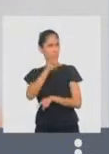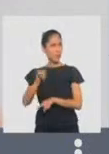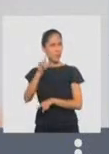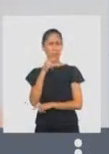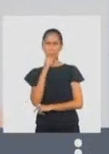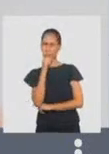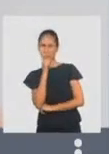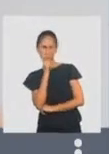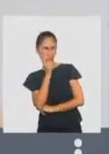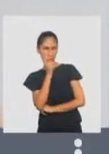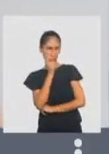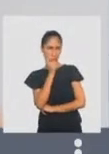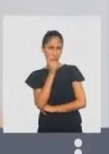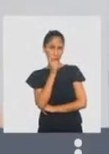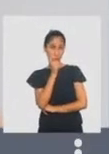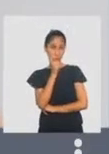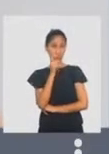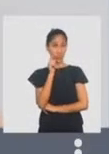voy a utilizar...